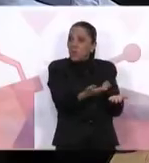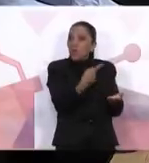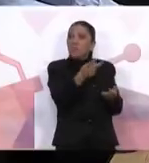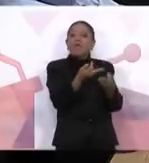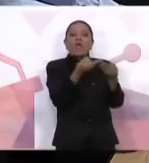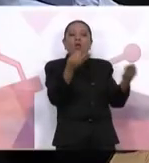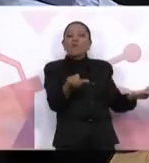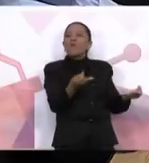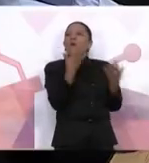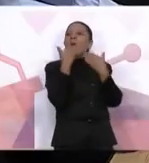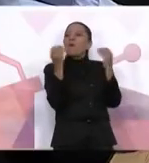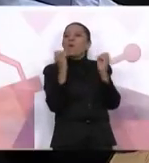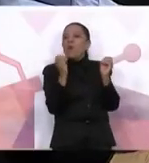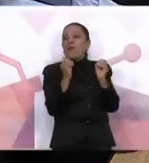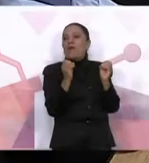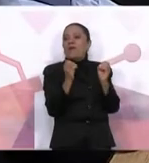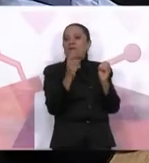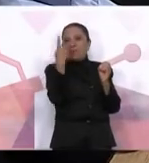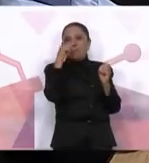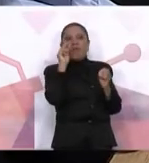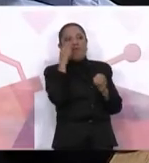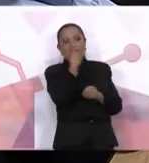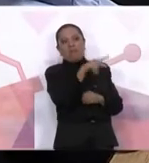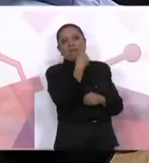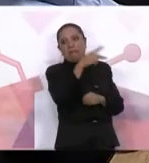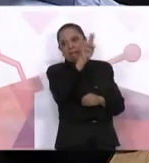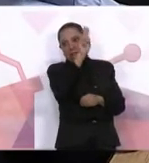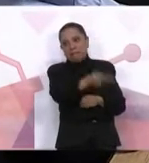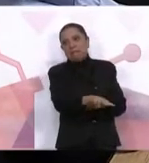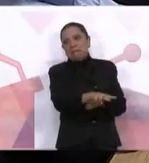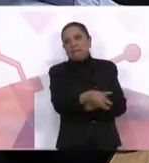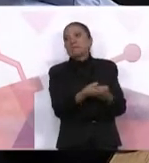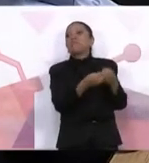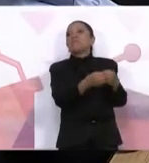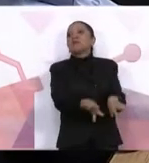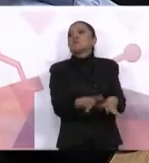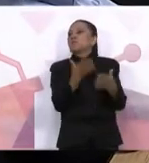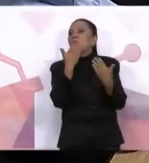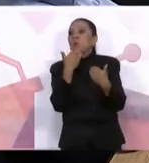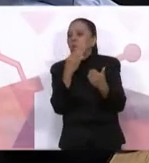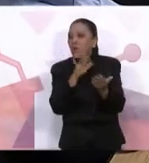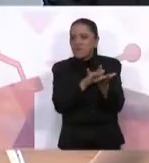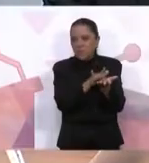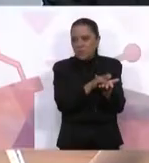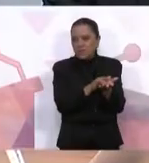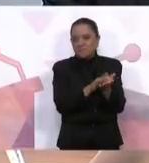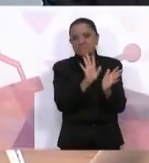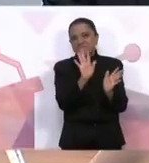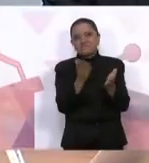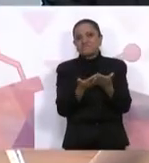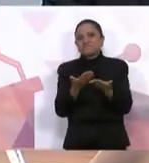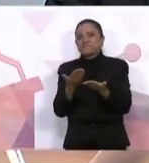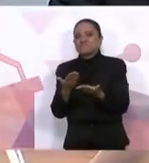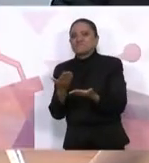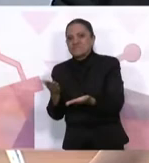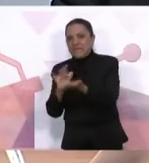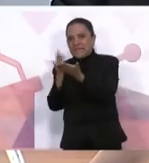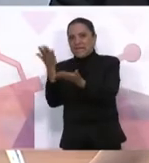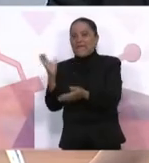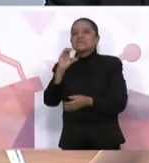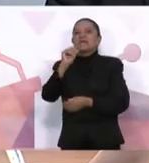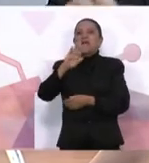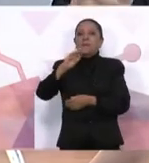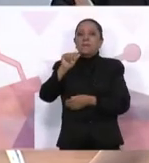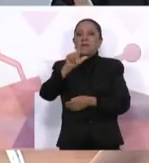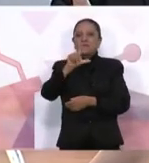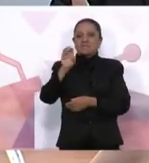gracias víctor caballero de movimiento ciudadano y el partido acción nacional bueno si no tenemos ya tiempo para